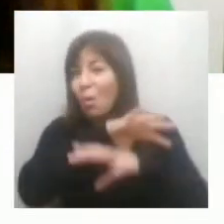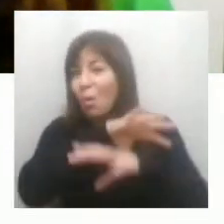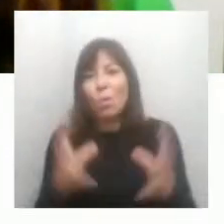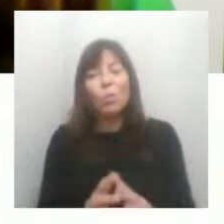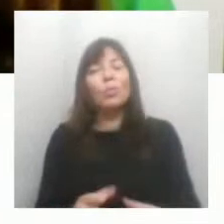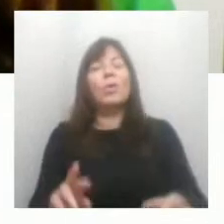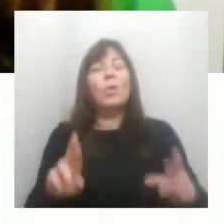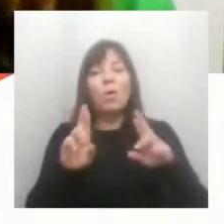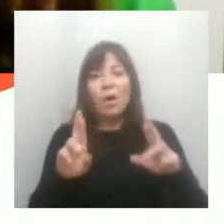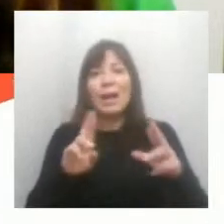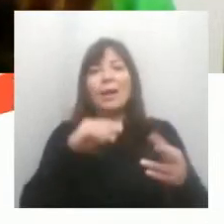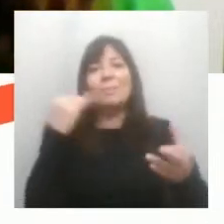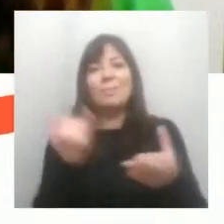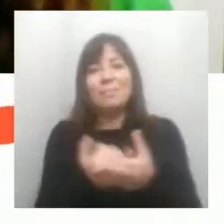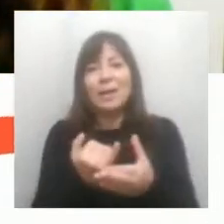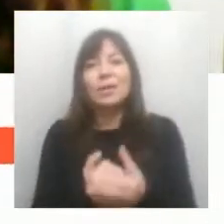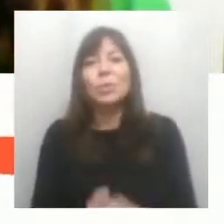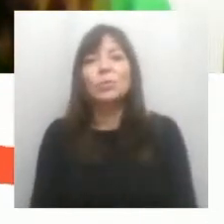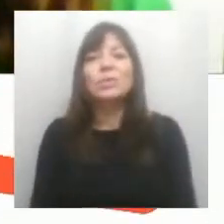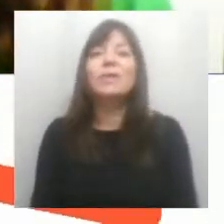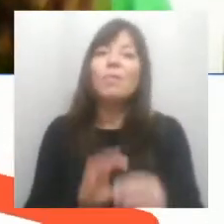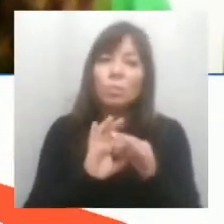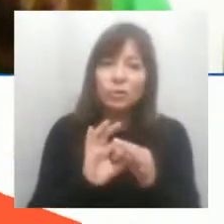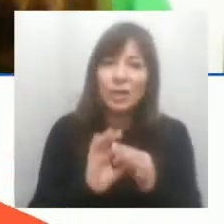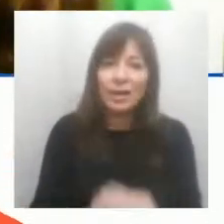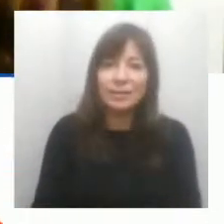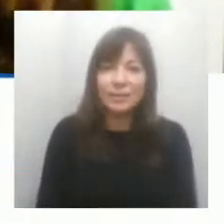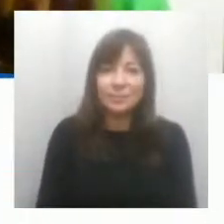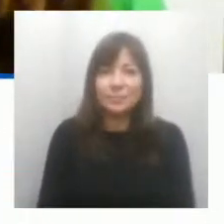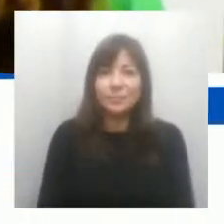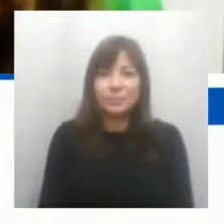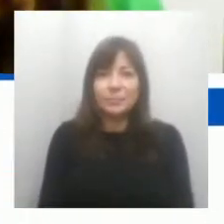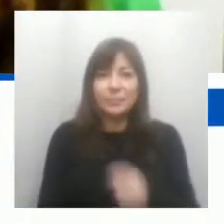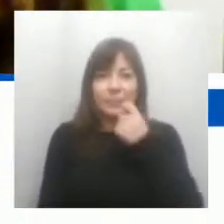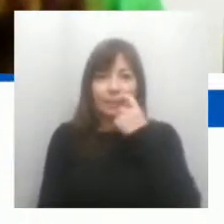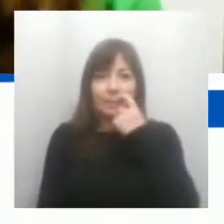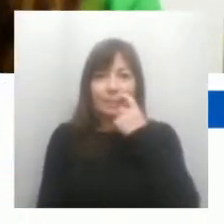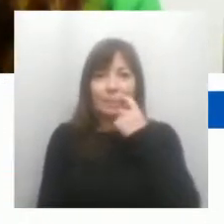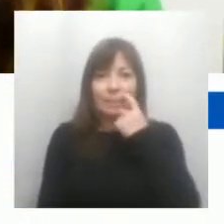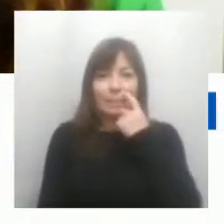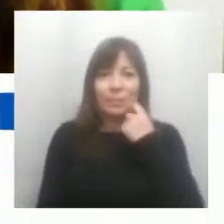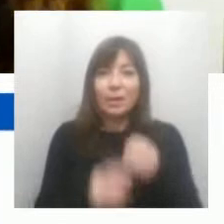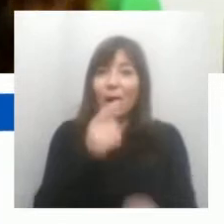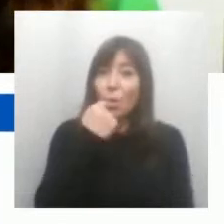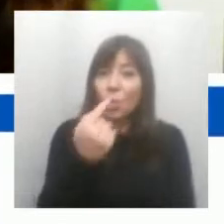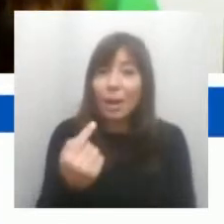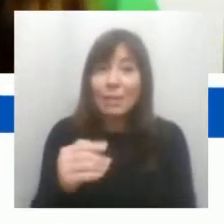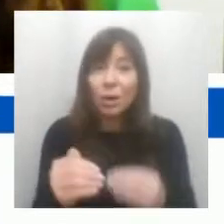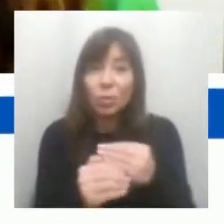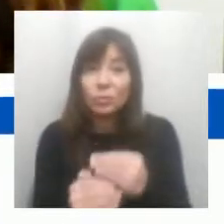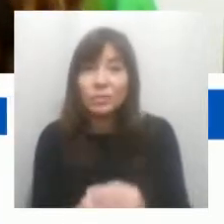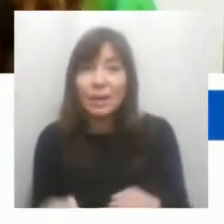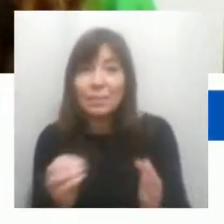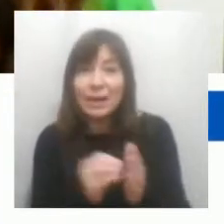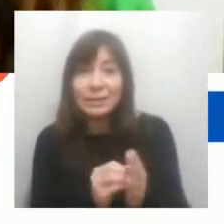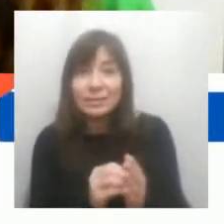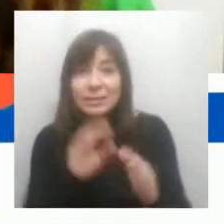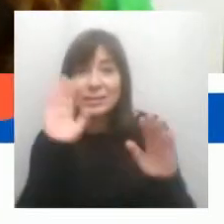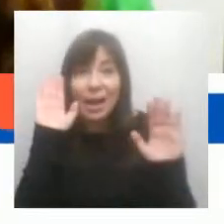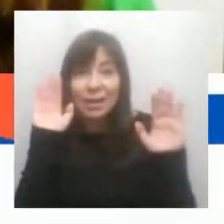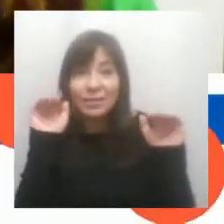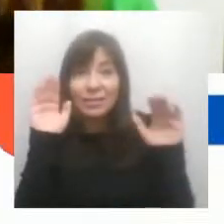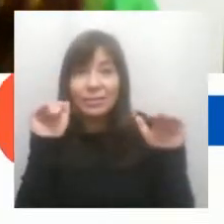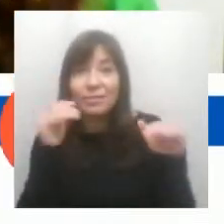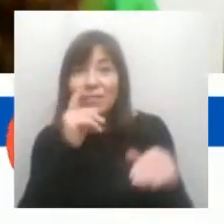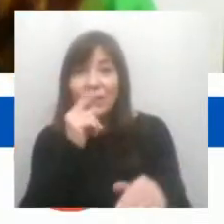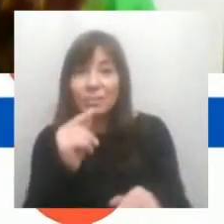más inclusivo. Así que muchas gracias. No sé si tienen alguna más pregunta, ya nos estamos despidiendo. Marcelo. Estamos terminando,